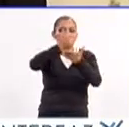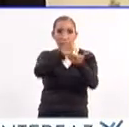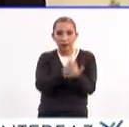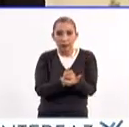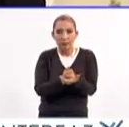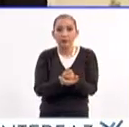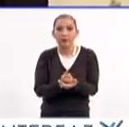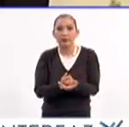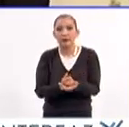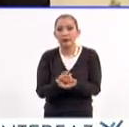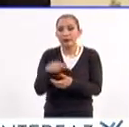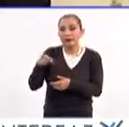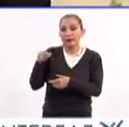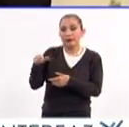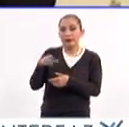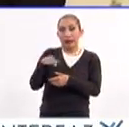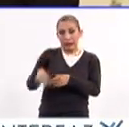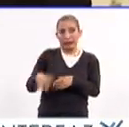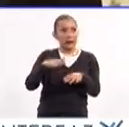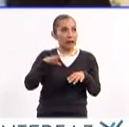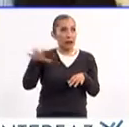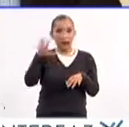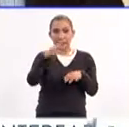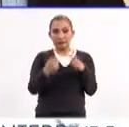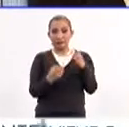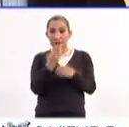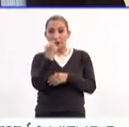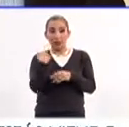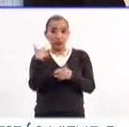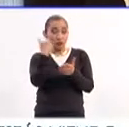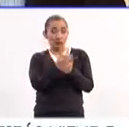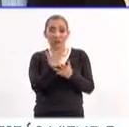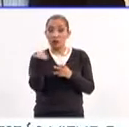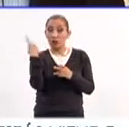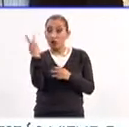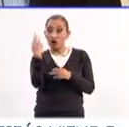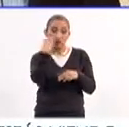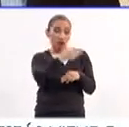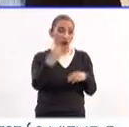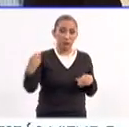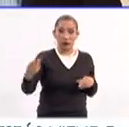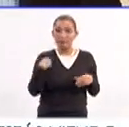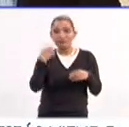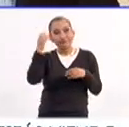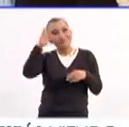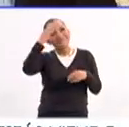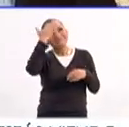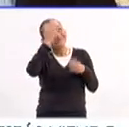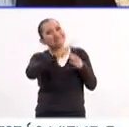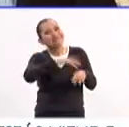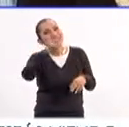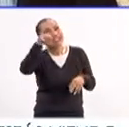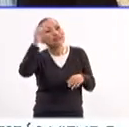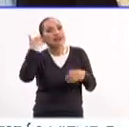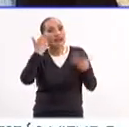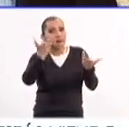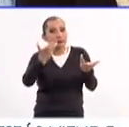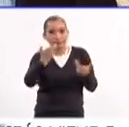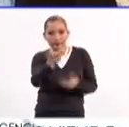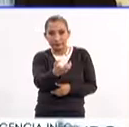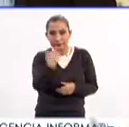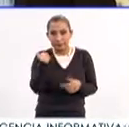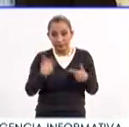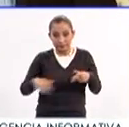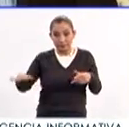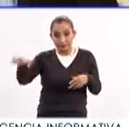y aquí pues estamos con la novena de la ciudad. Yo creo que son dos nombres que evocan especialmente lo que queremos hacer, ¿no? Que la